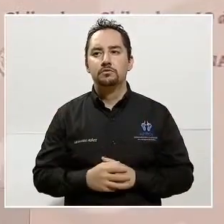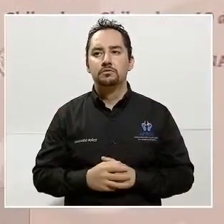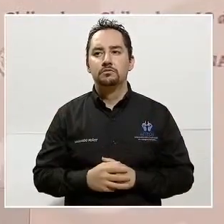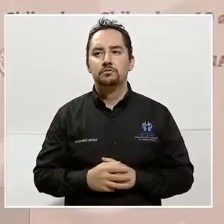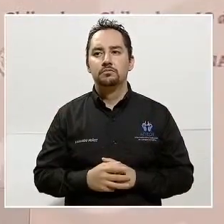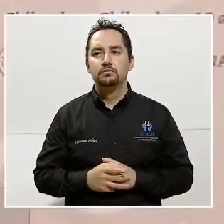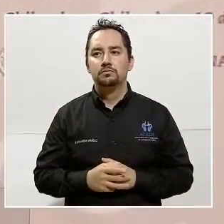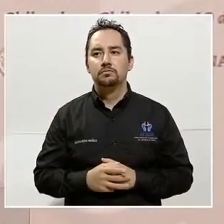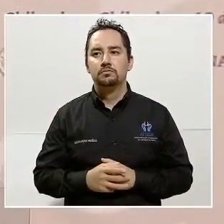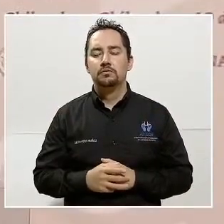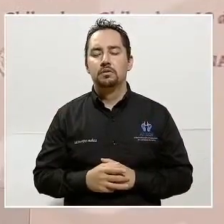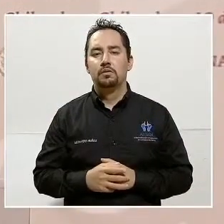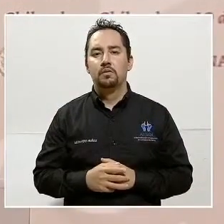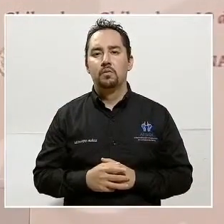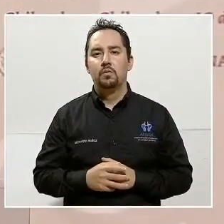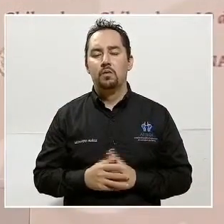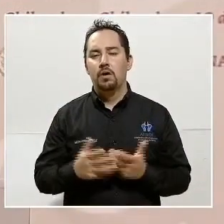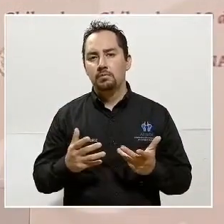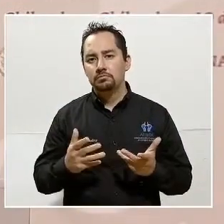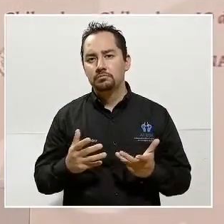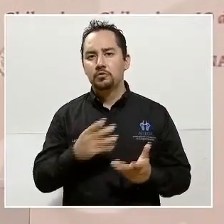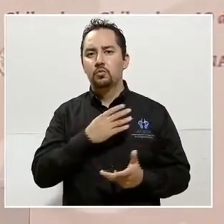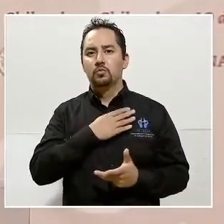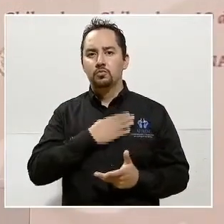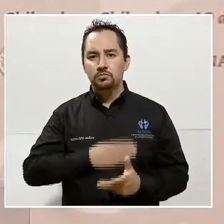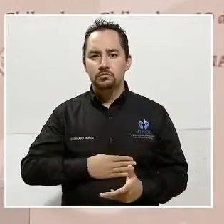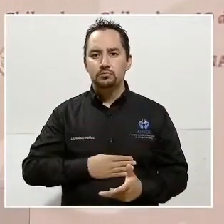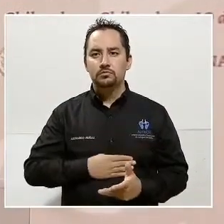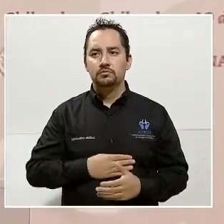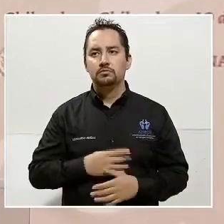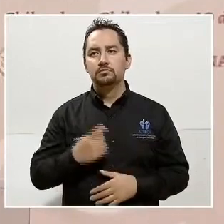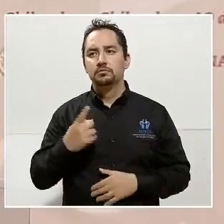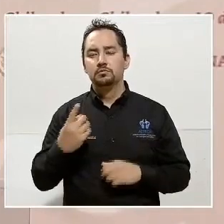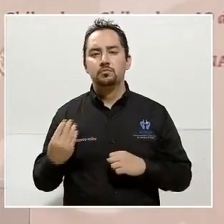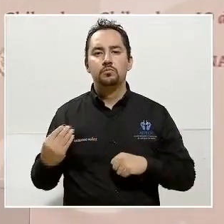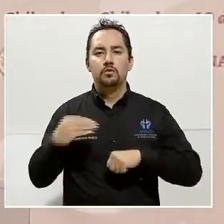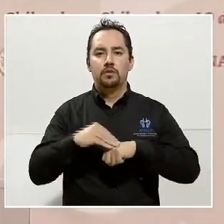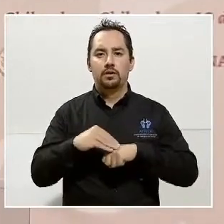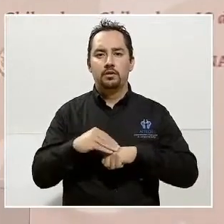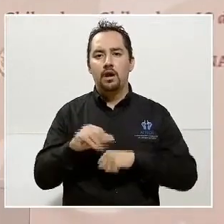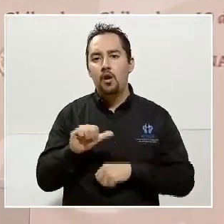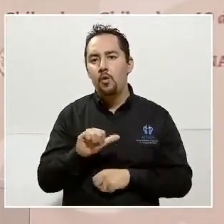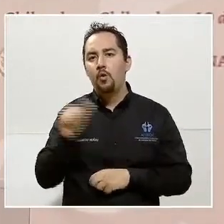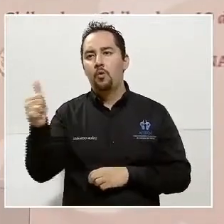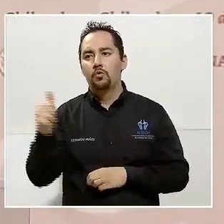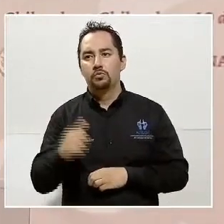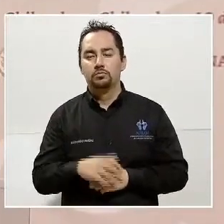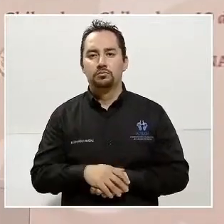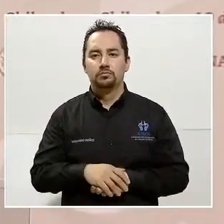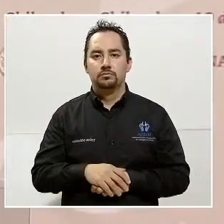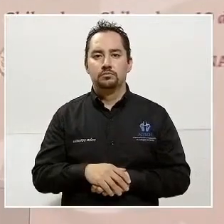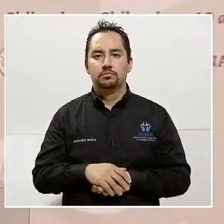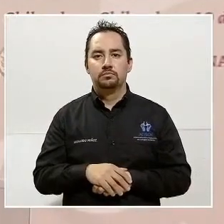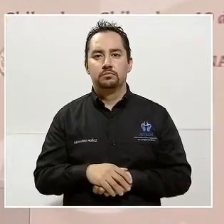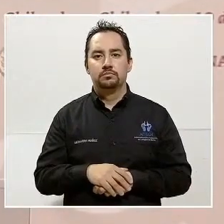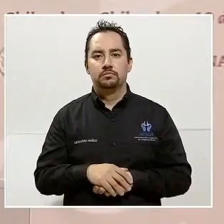acto de injusticia con el añadido, con el agregado del odio de clase.